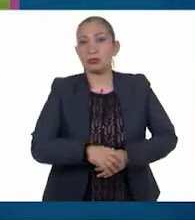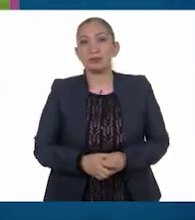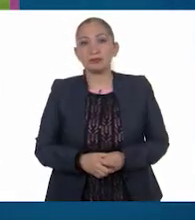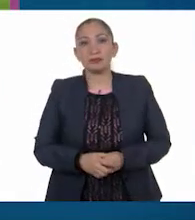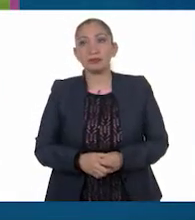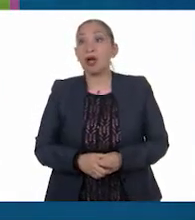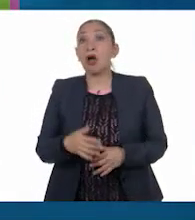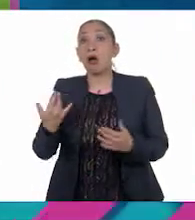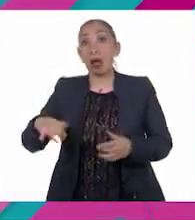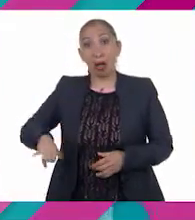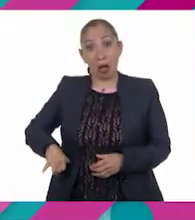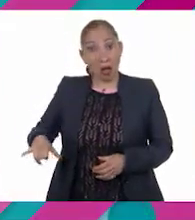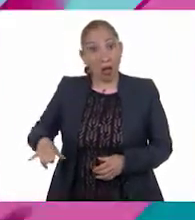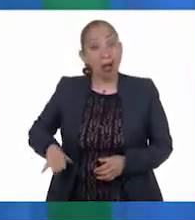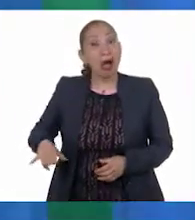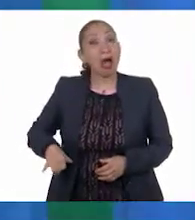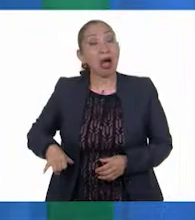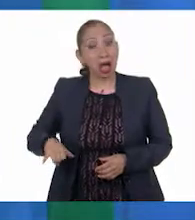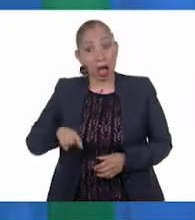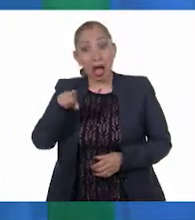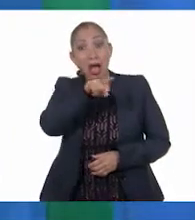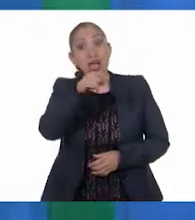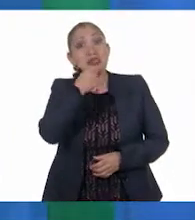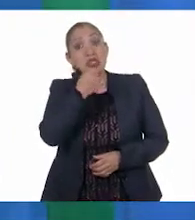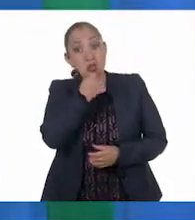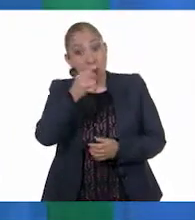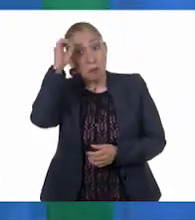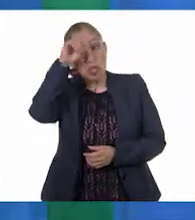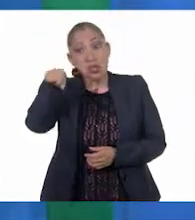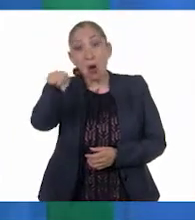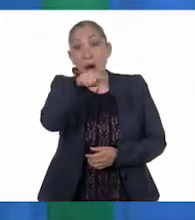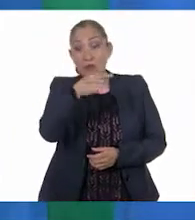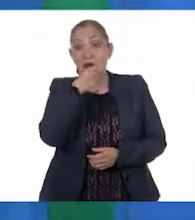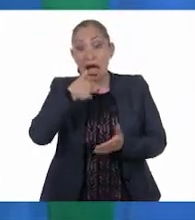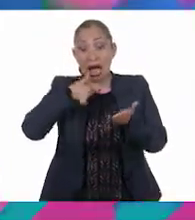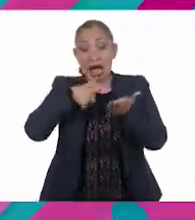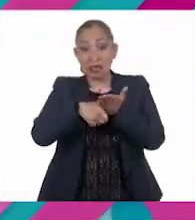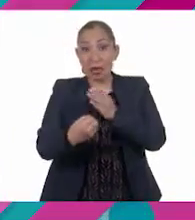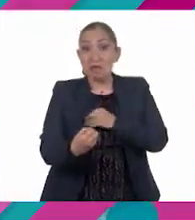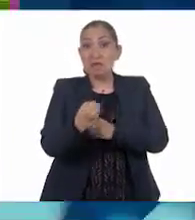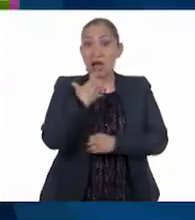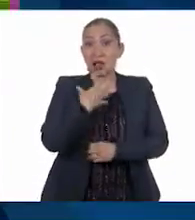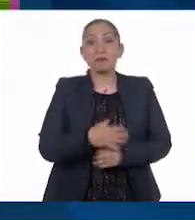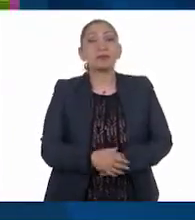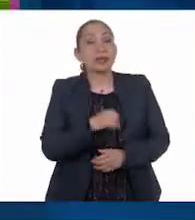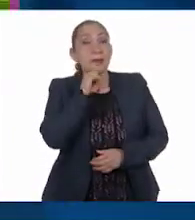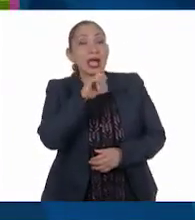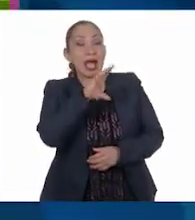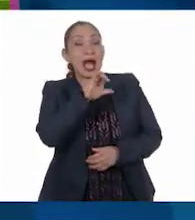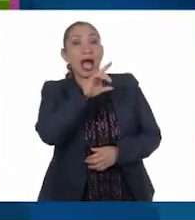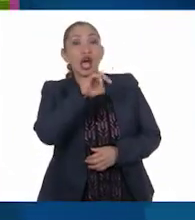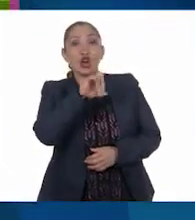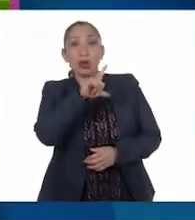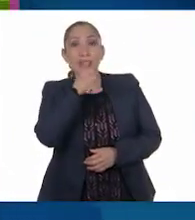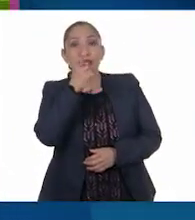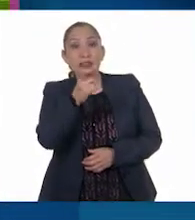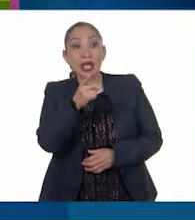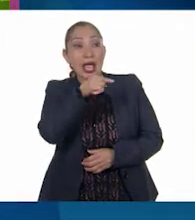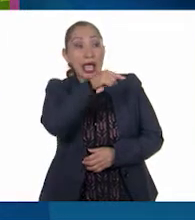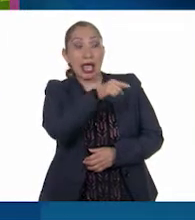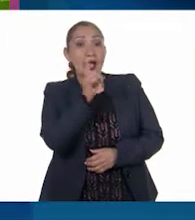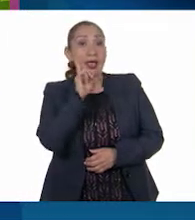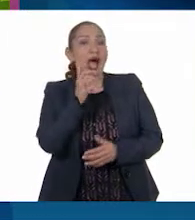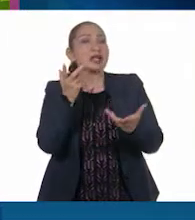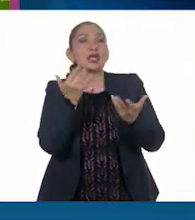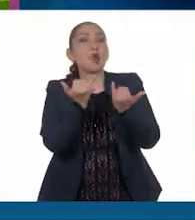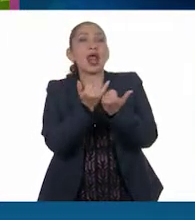Qué interesantes opiniones de las niñas y niños que nos han escrito, maestra. También Carol comenta que ella